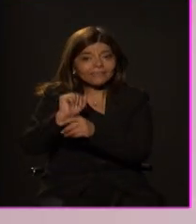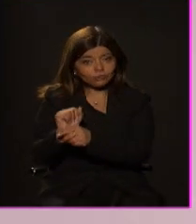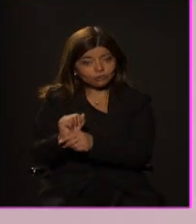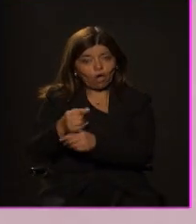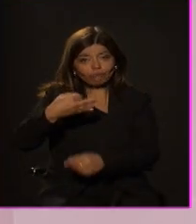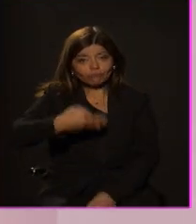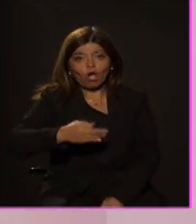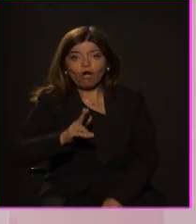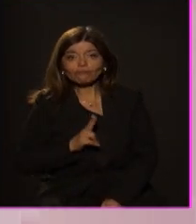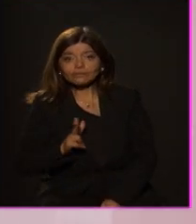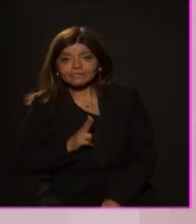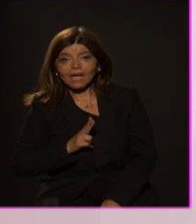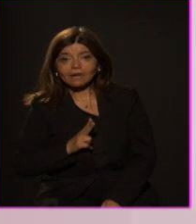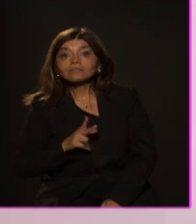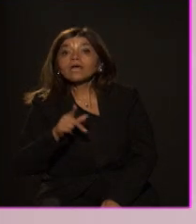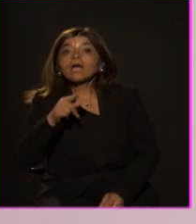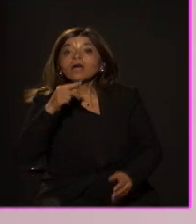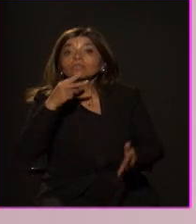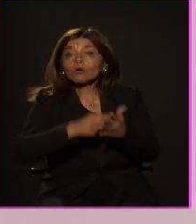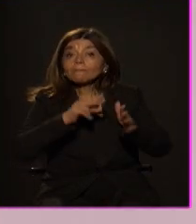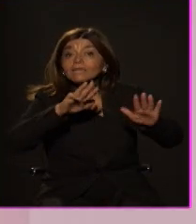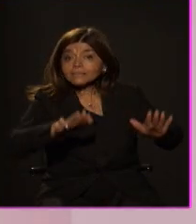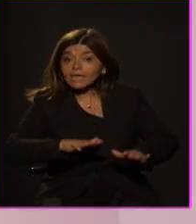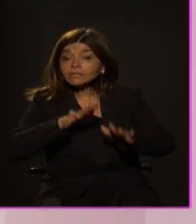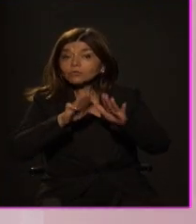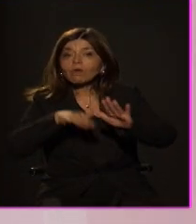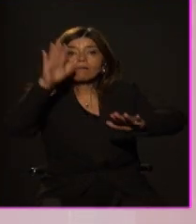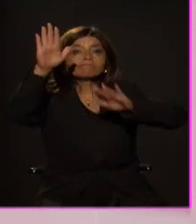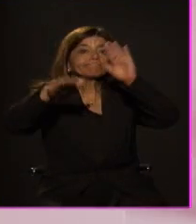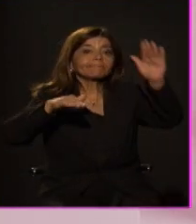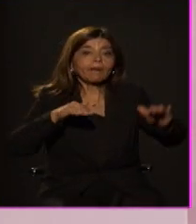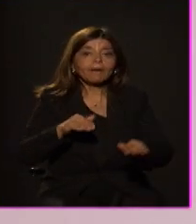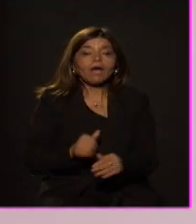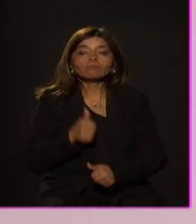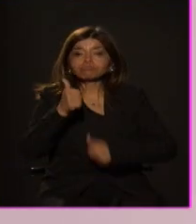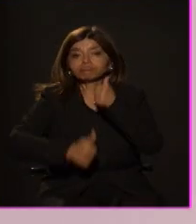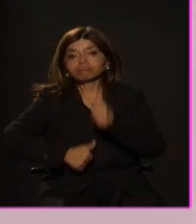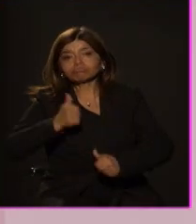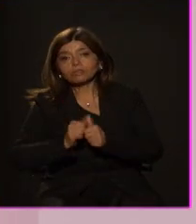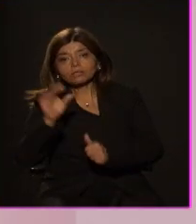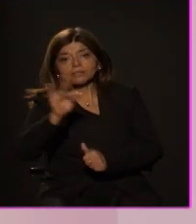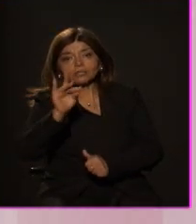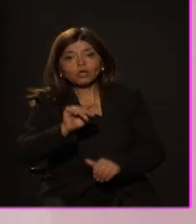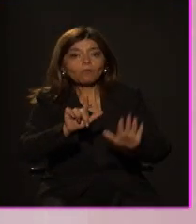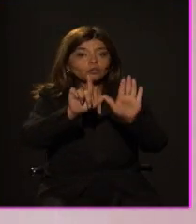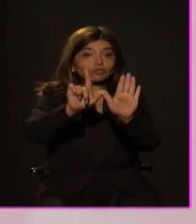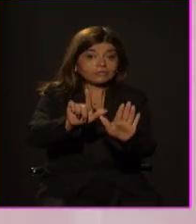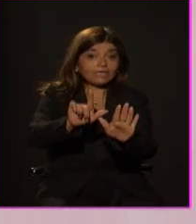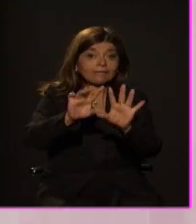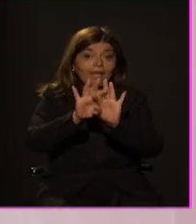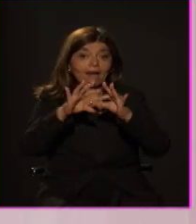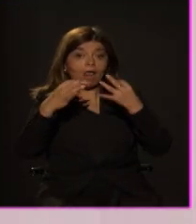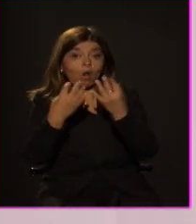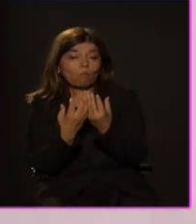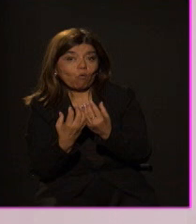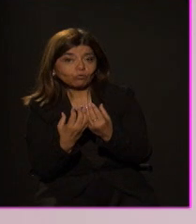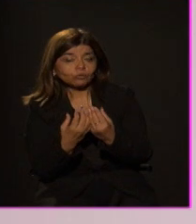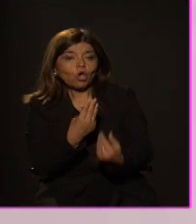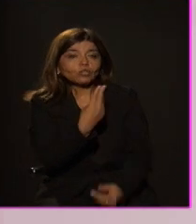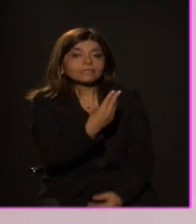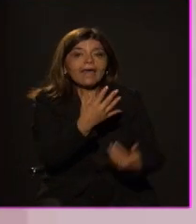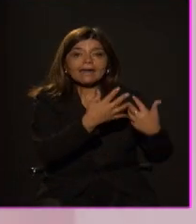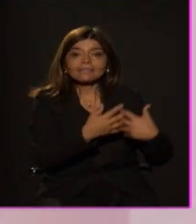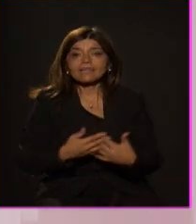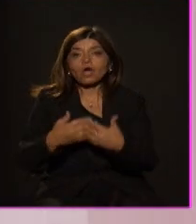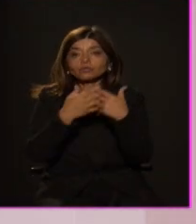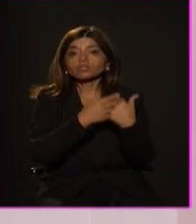Rubin. Entonces, el 2019 hubo un llamado, 2021 se hizo la selección y somos 7 brokers en el mundo. Son 3 en Estados Unidos,